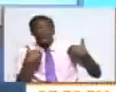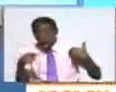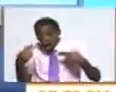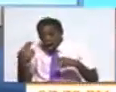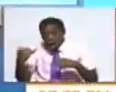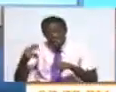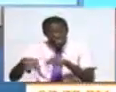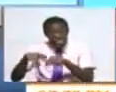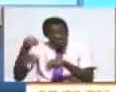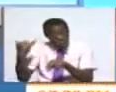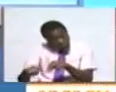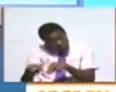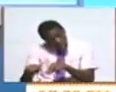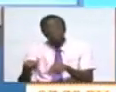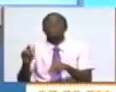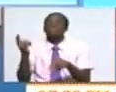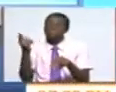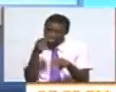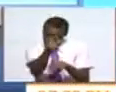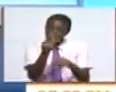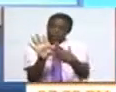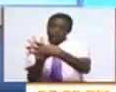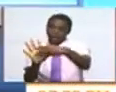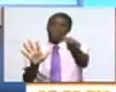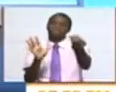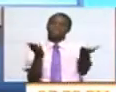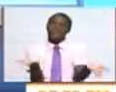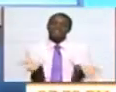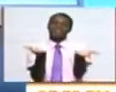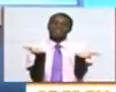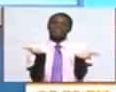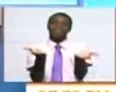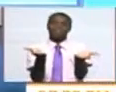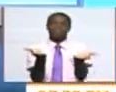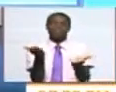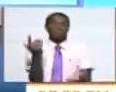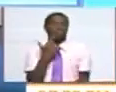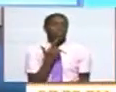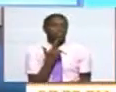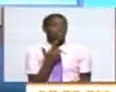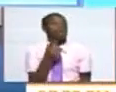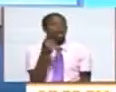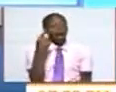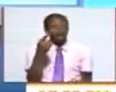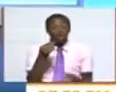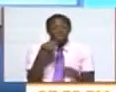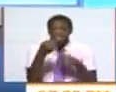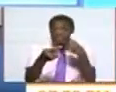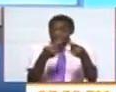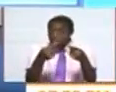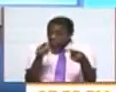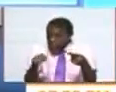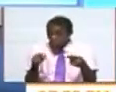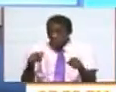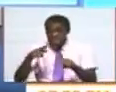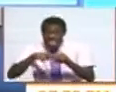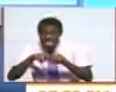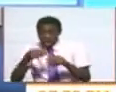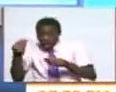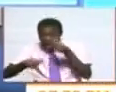¿Saben qué pasó? ¿Y saben cuál es la verdad? Ah, por cierto, que todo lo que yo estoy diciendo es punible, castigable por la LOMNA.